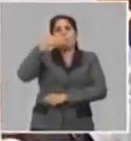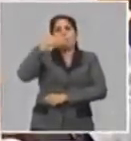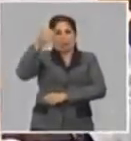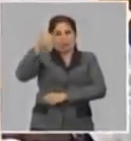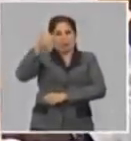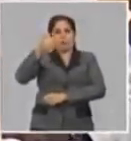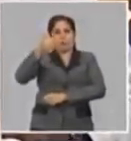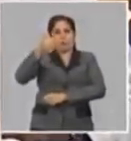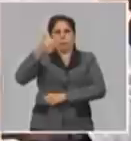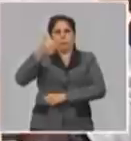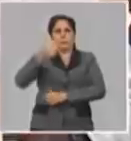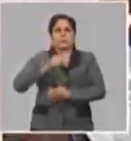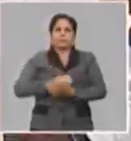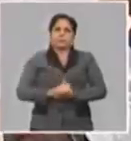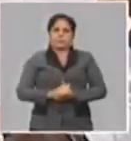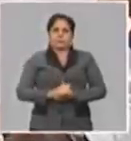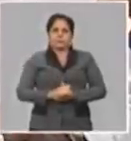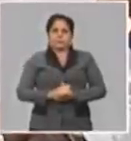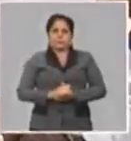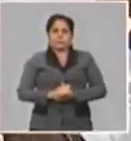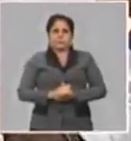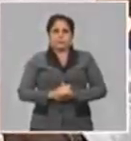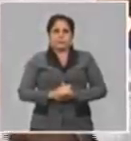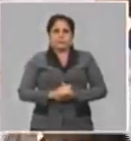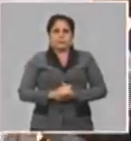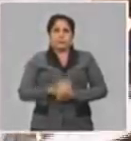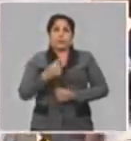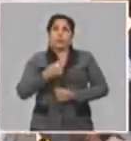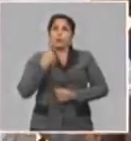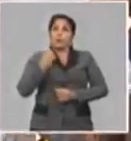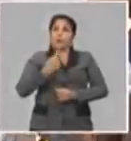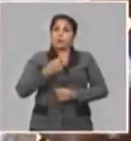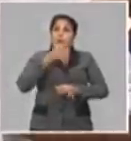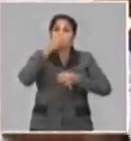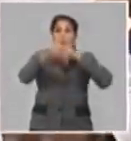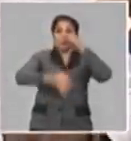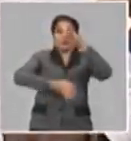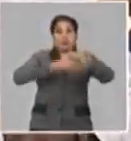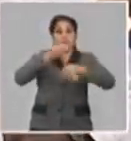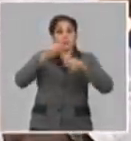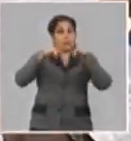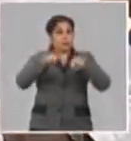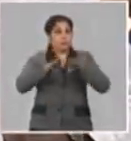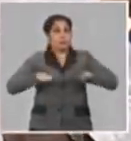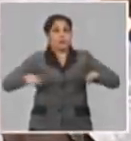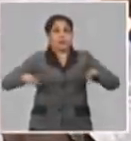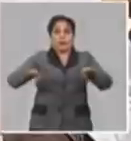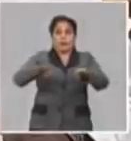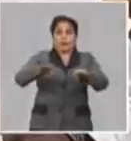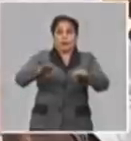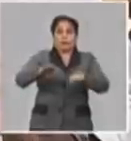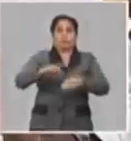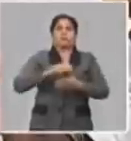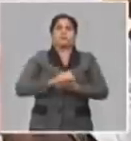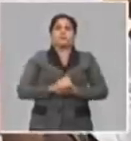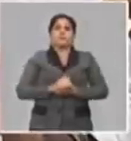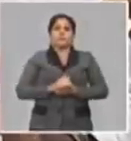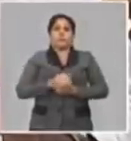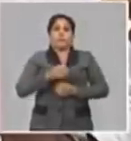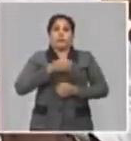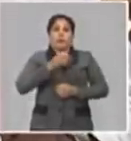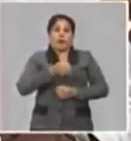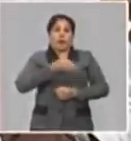general, no una parte. Nosotros solo expresar que, como él